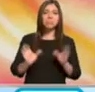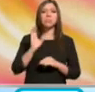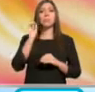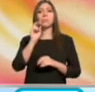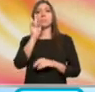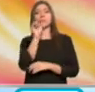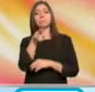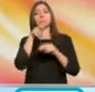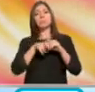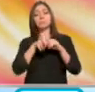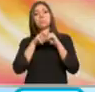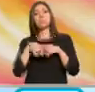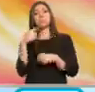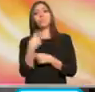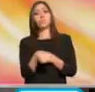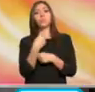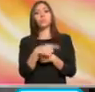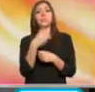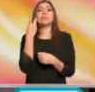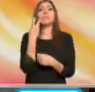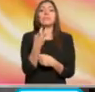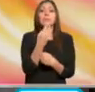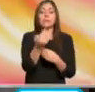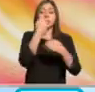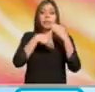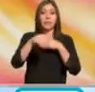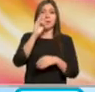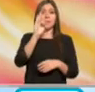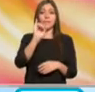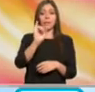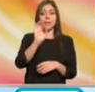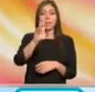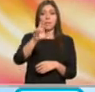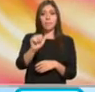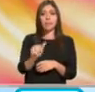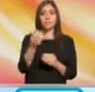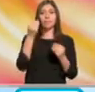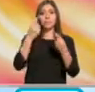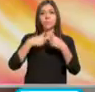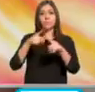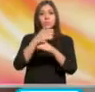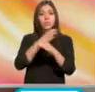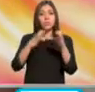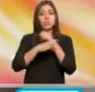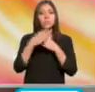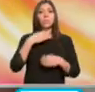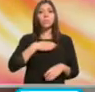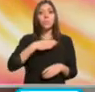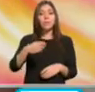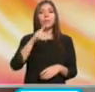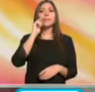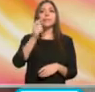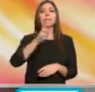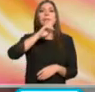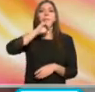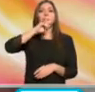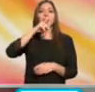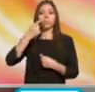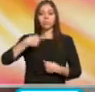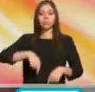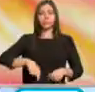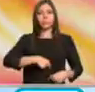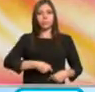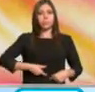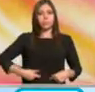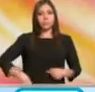El consumir fibra, como una de las tantas funciones que tiene, permite una mejor evacuación.